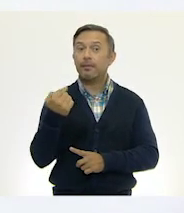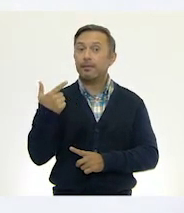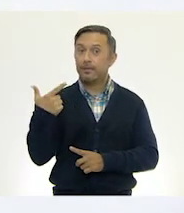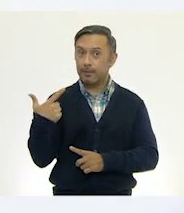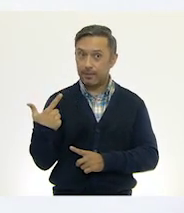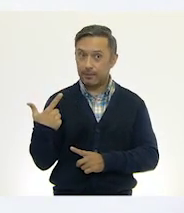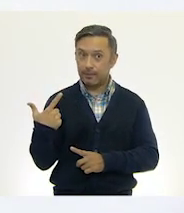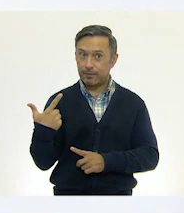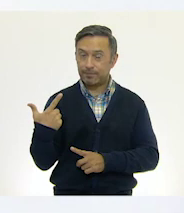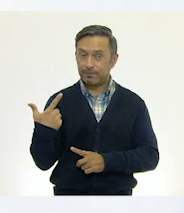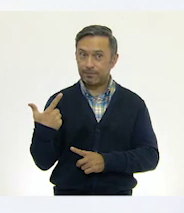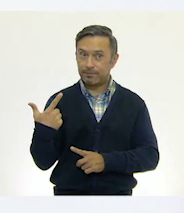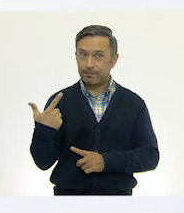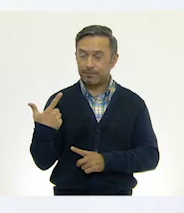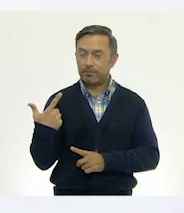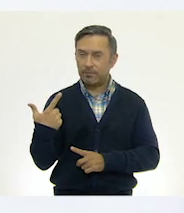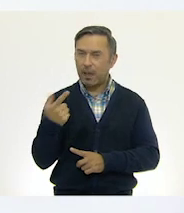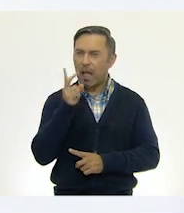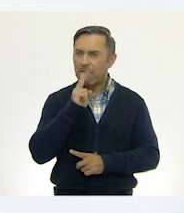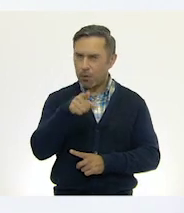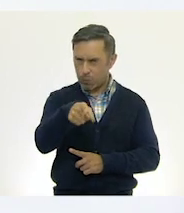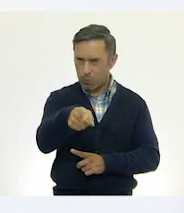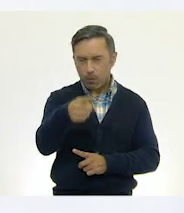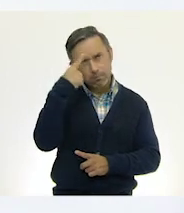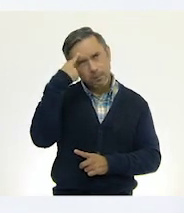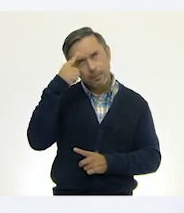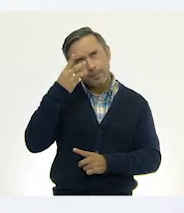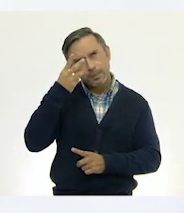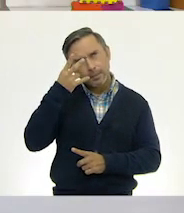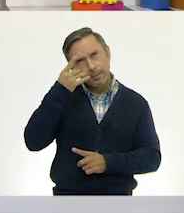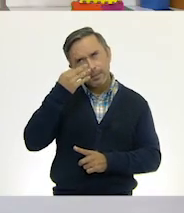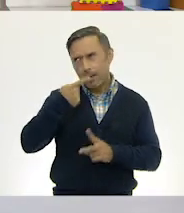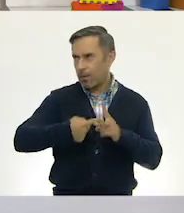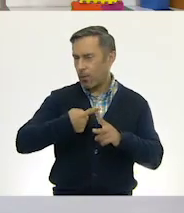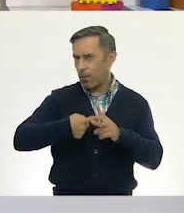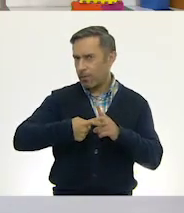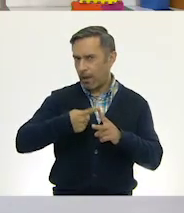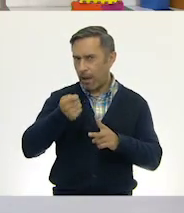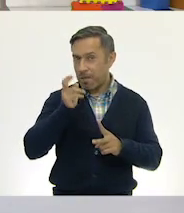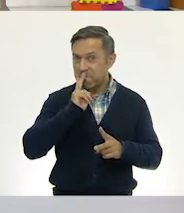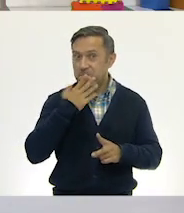y 7. Vayan contando ustedes en casa para que vayamos comprobando.